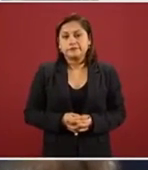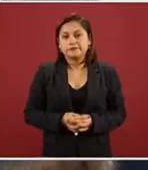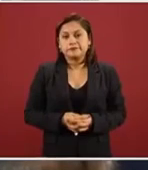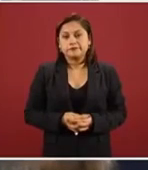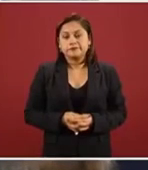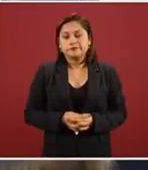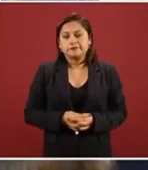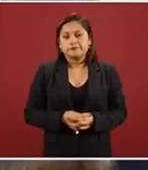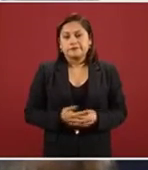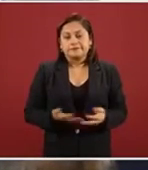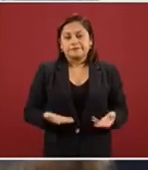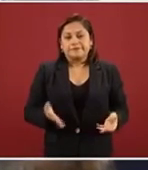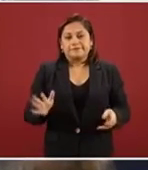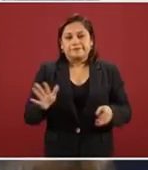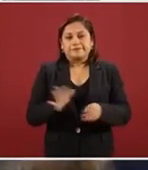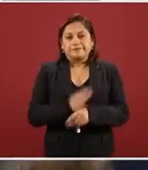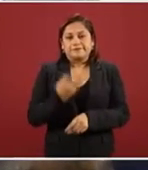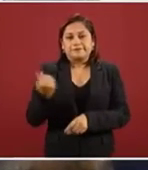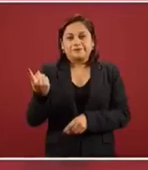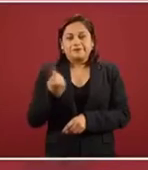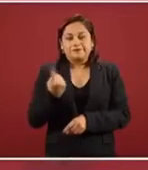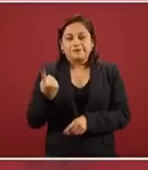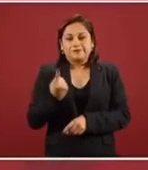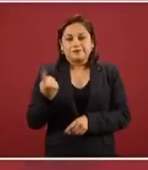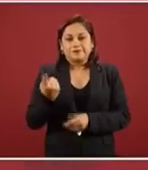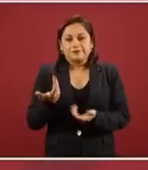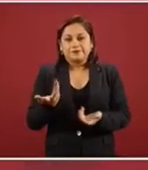Porque pues antes